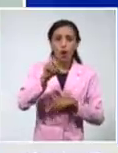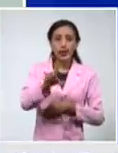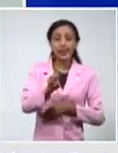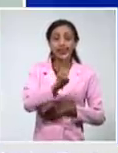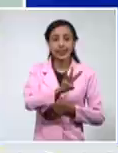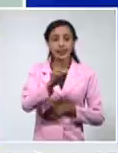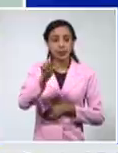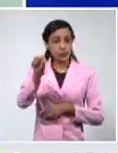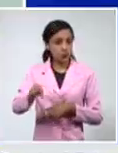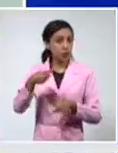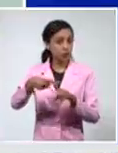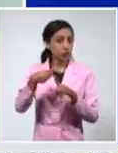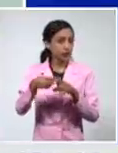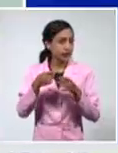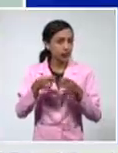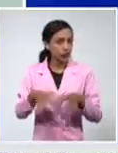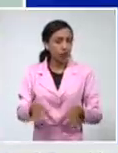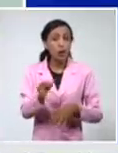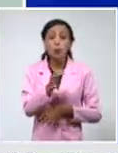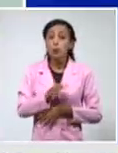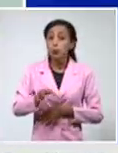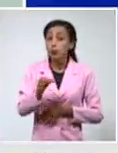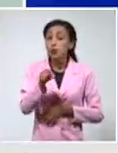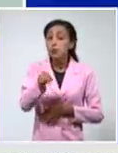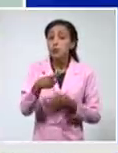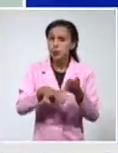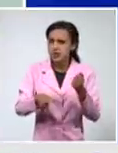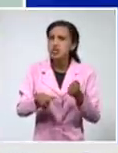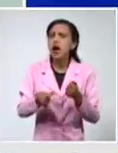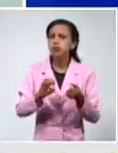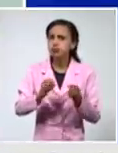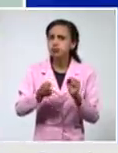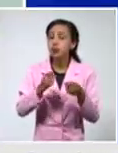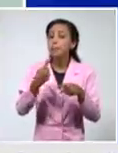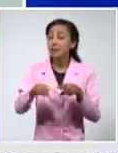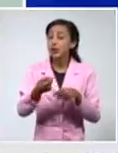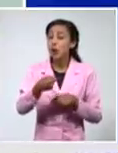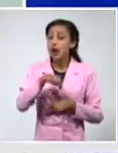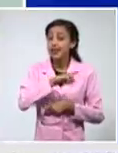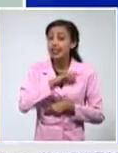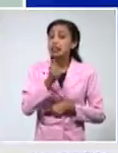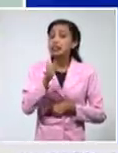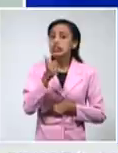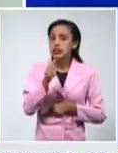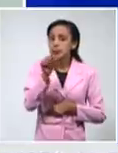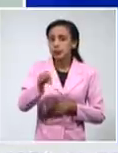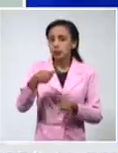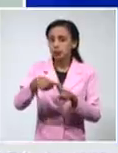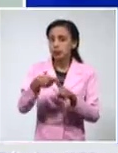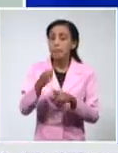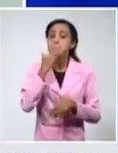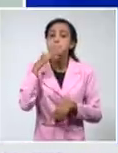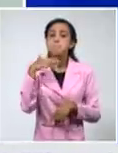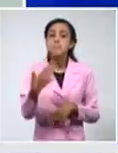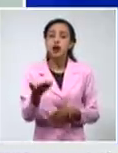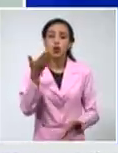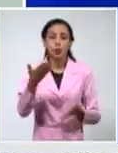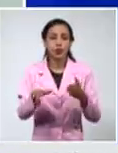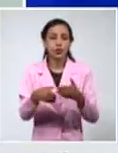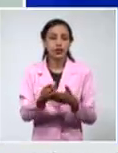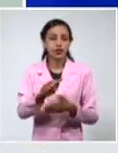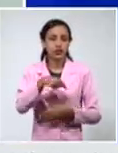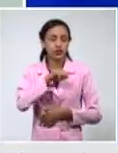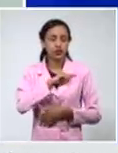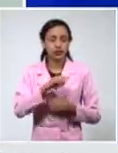autóctonos, provincia que ha mantenido control, aunque ayer tuvo 10 casos más que el día anterior. El mayor número en